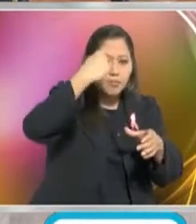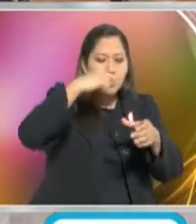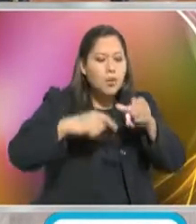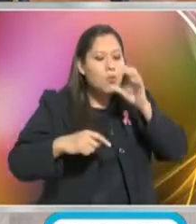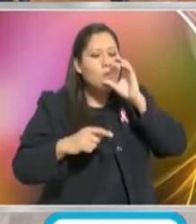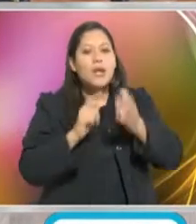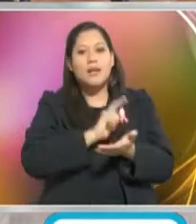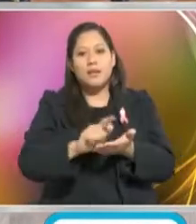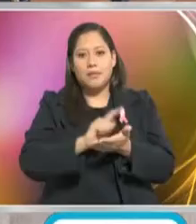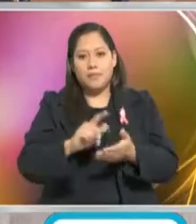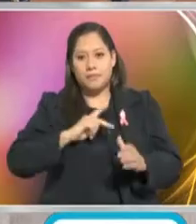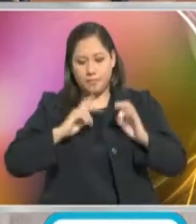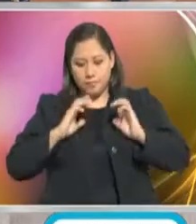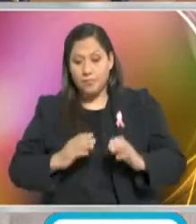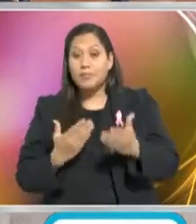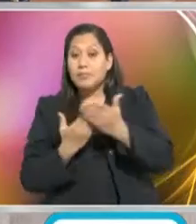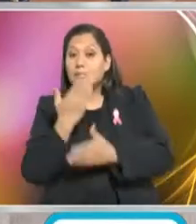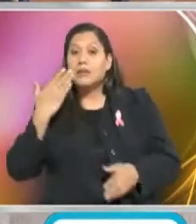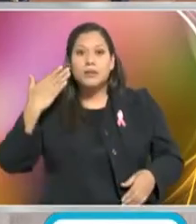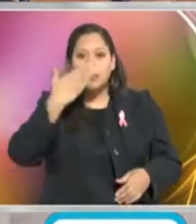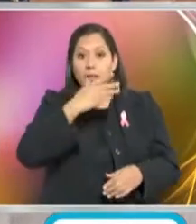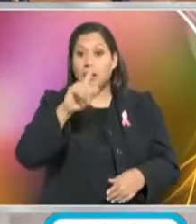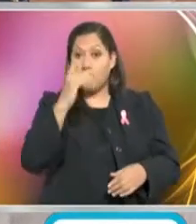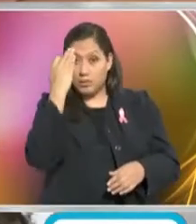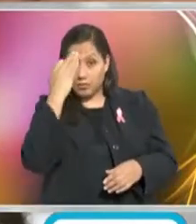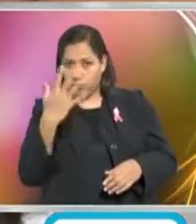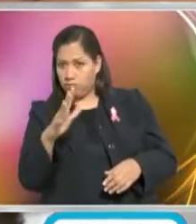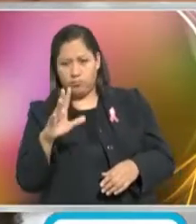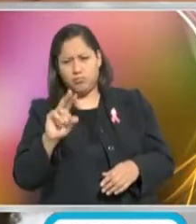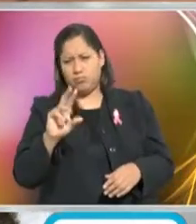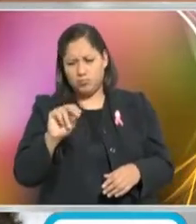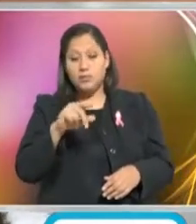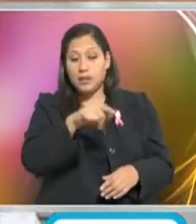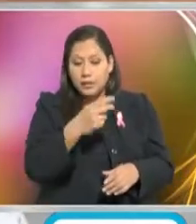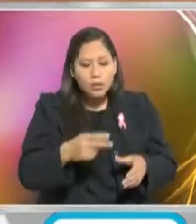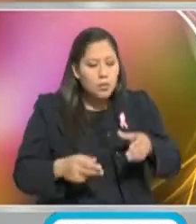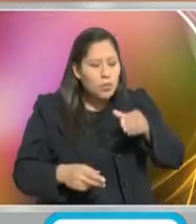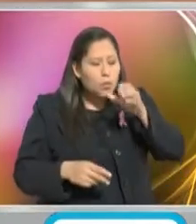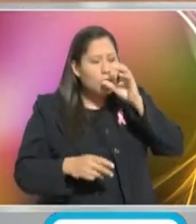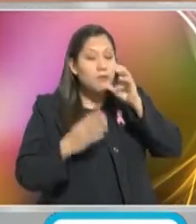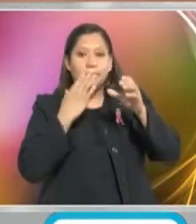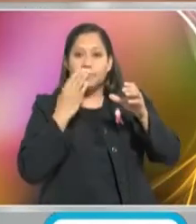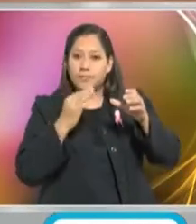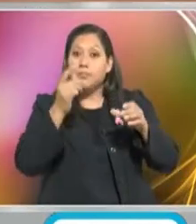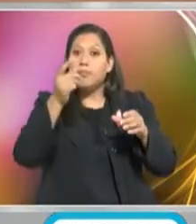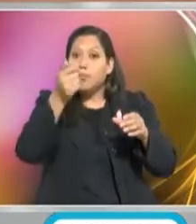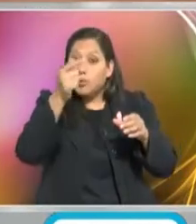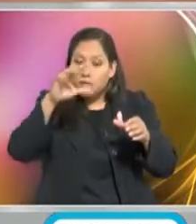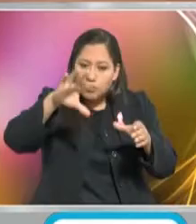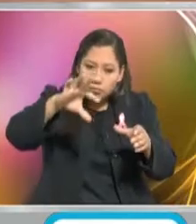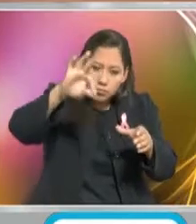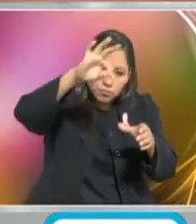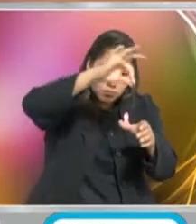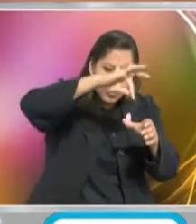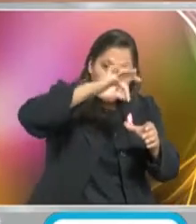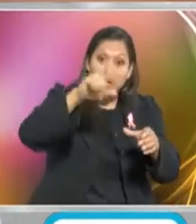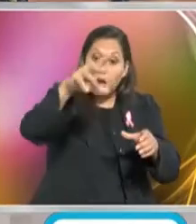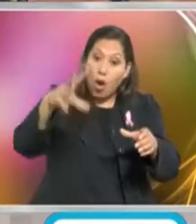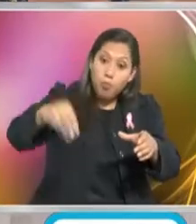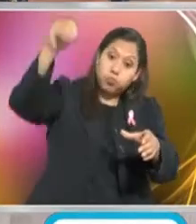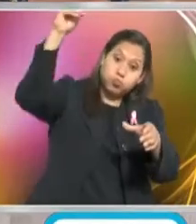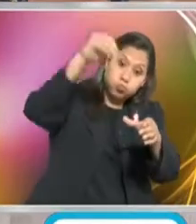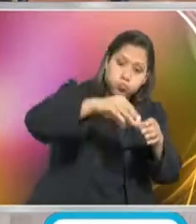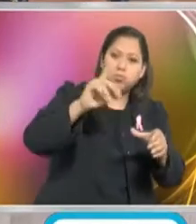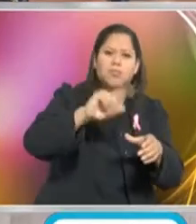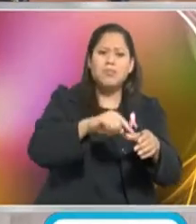eso en ayunas. Al así, En despertar. ¿verdad? ayunas. No tiene que ser agua tibia. Entonces, eso te lo vas a tomar. Es una delicia. Pizca, ¿eh? No vayan a abusar, por favor. Porque aparte